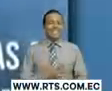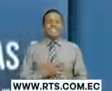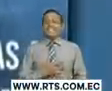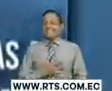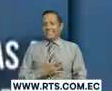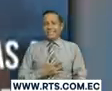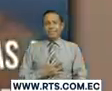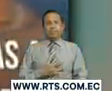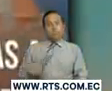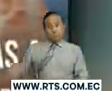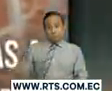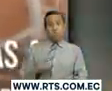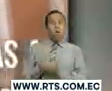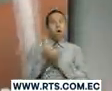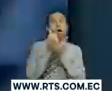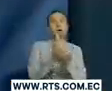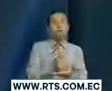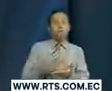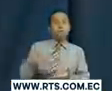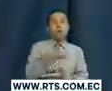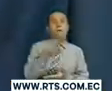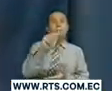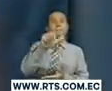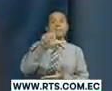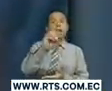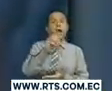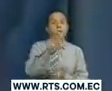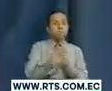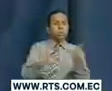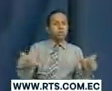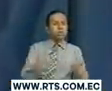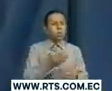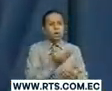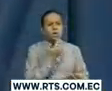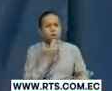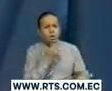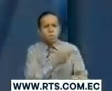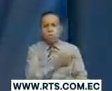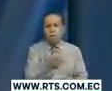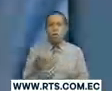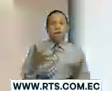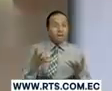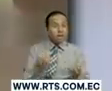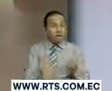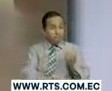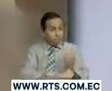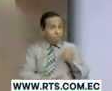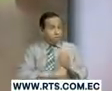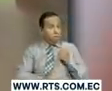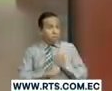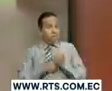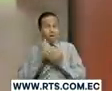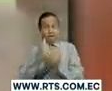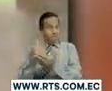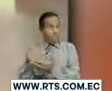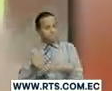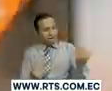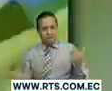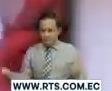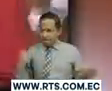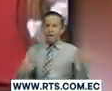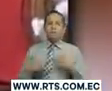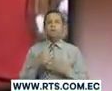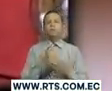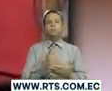sido un éxito gracias al aporte de personas caritativas que también buscan poner color en la vida de otros. Además, para apoyar a los médicos